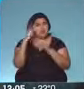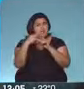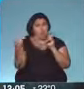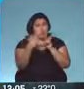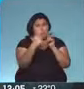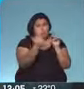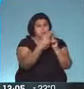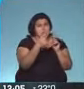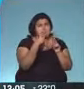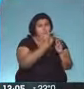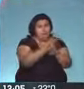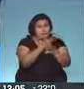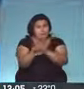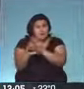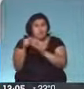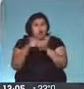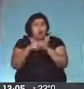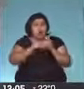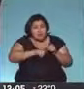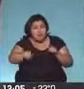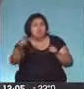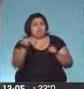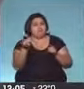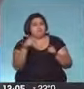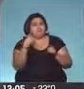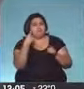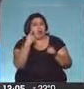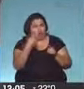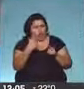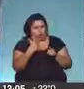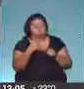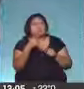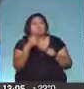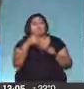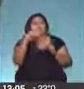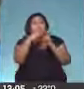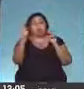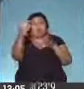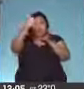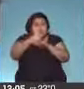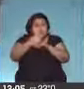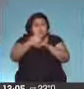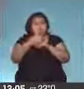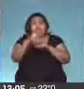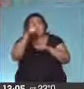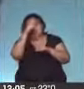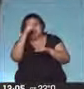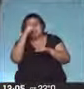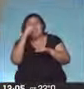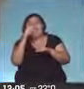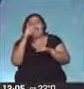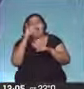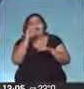autopistas de acceso a la capital. Arriba de las autopistas, la Gendarmería y la Policía Federal se van a